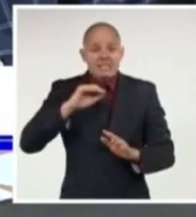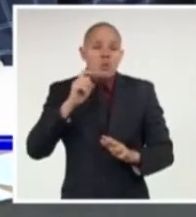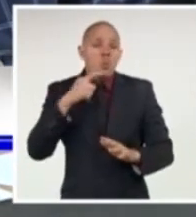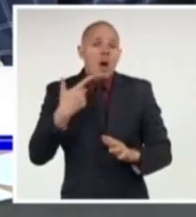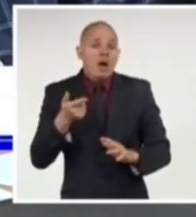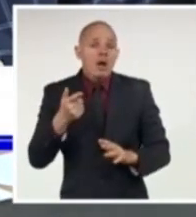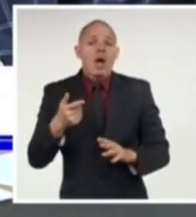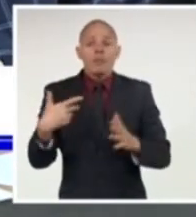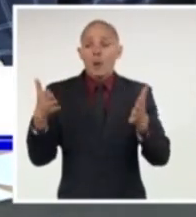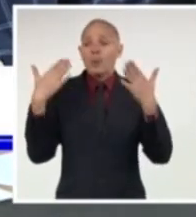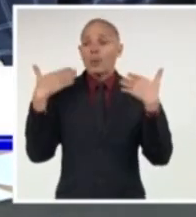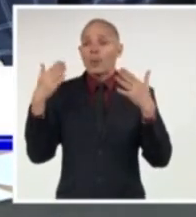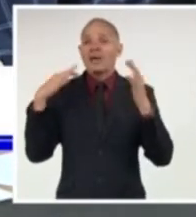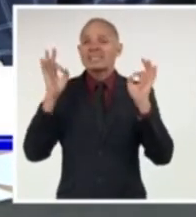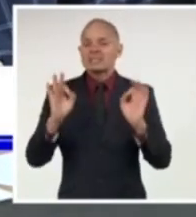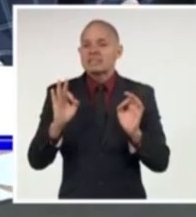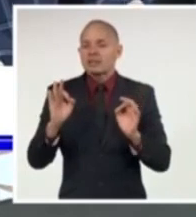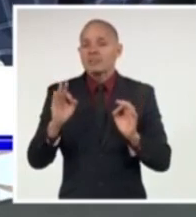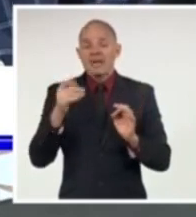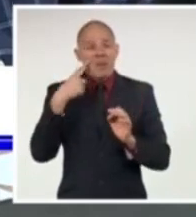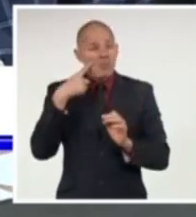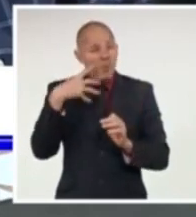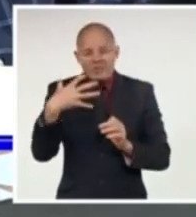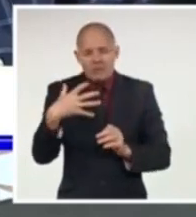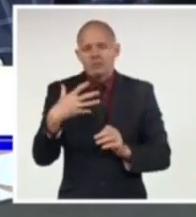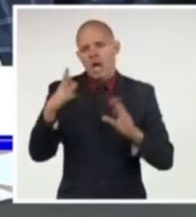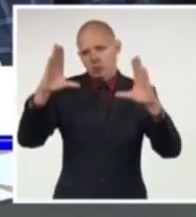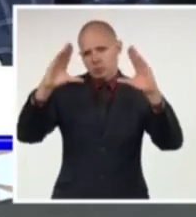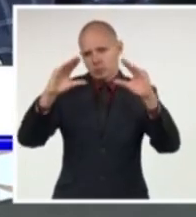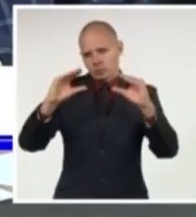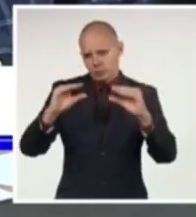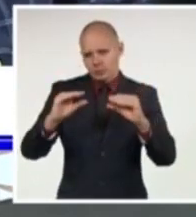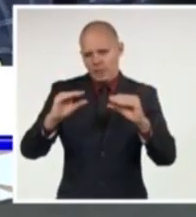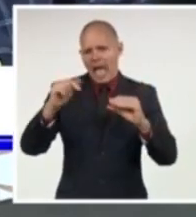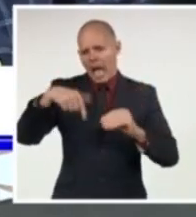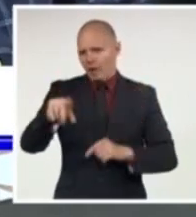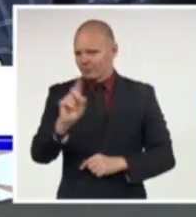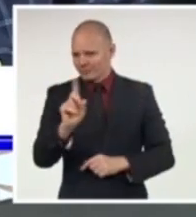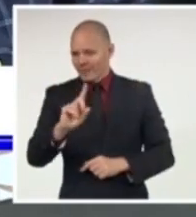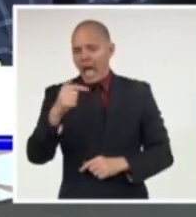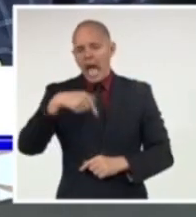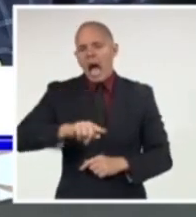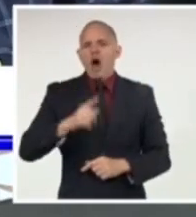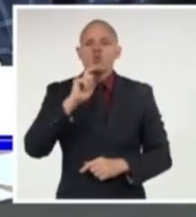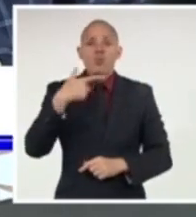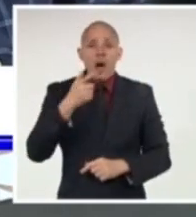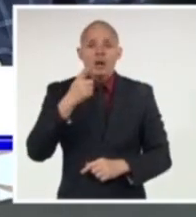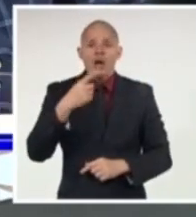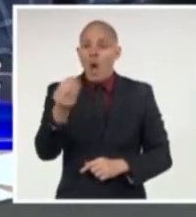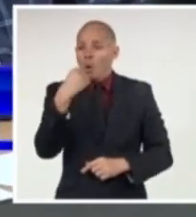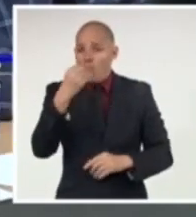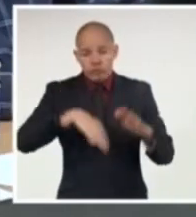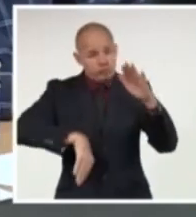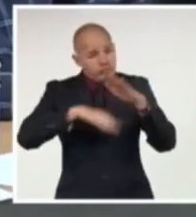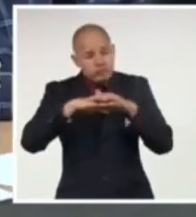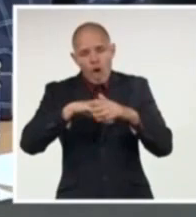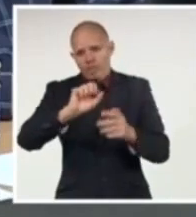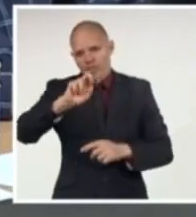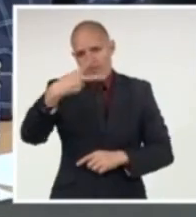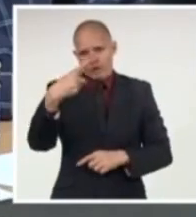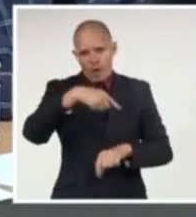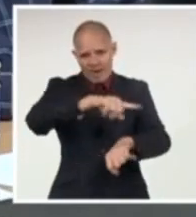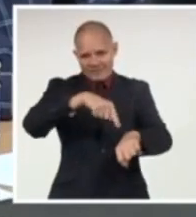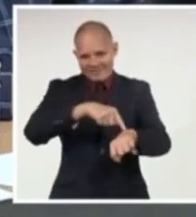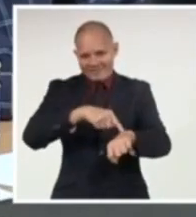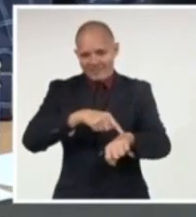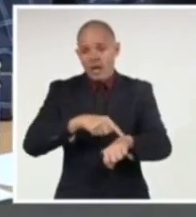son 4 horas. El pico en el verano no es como ahora, que son 2 horas. En el pico de la noche son 4 horas, el pico del